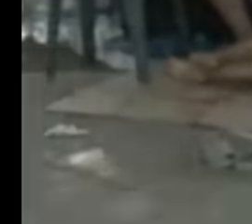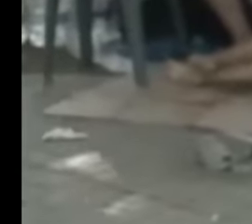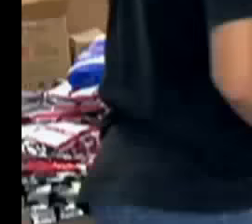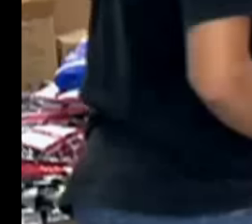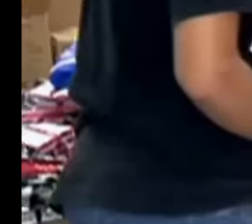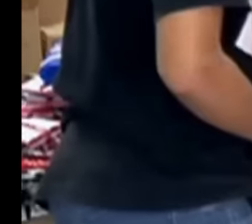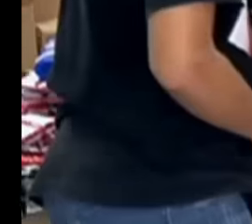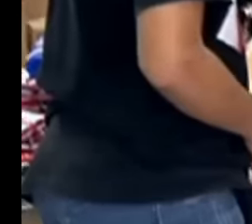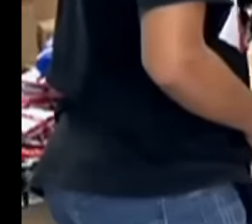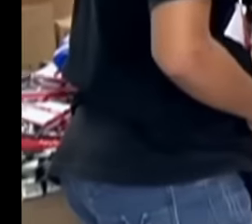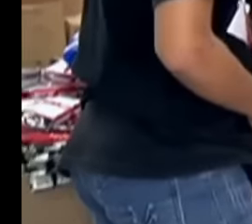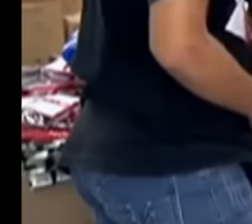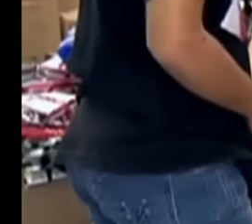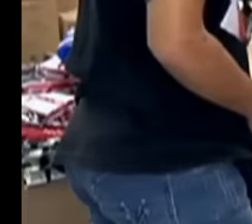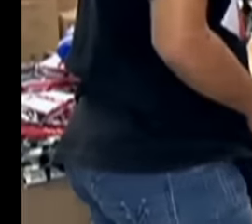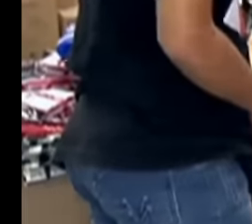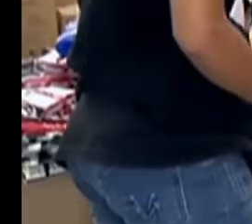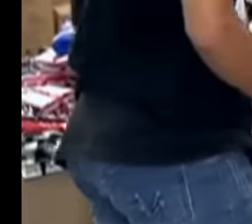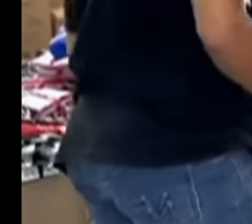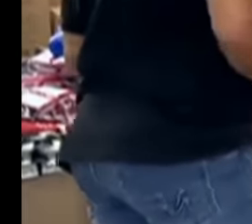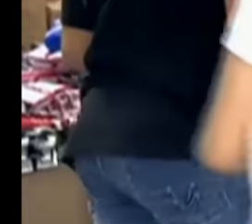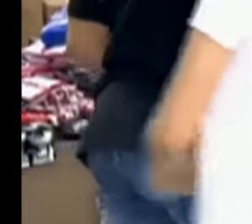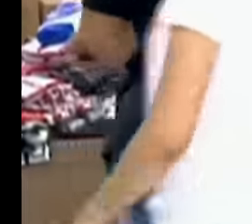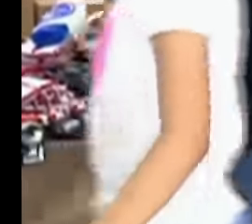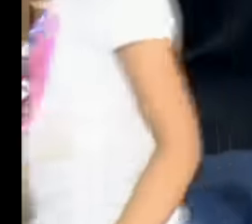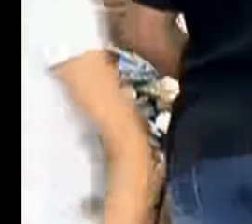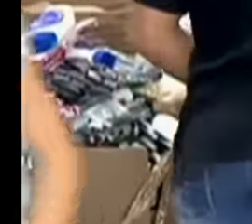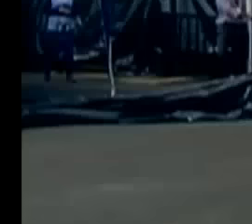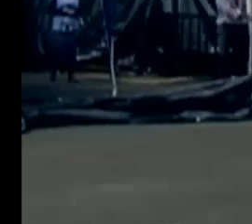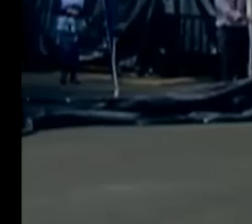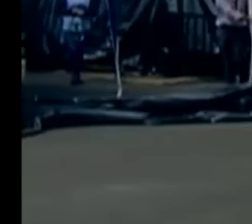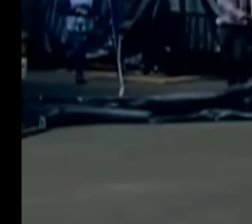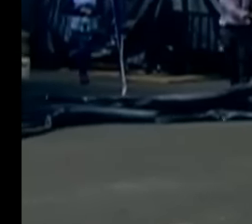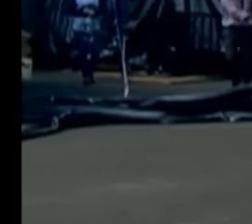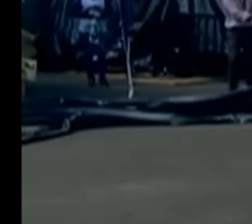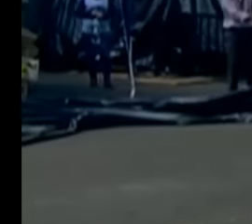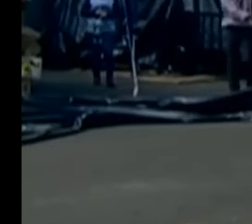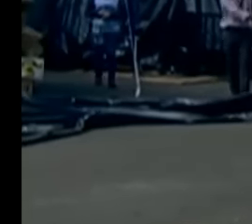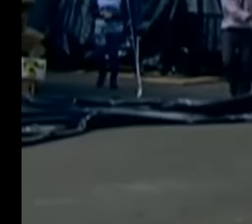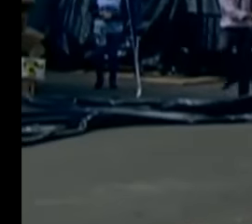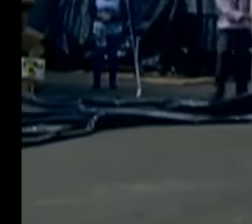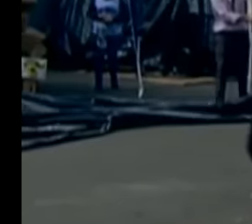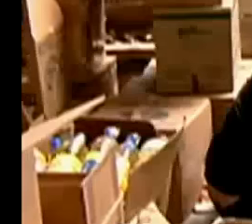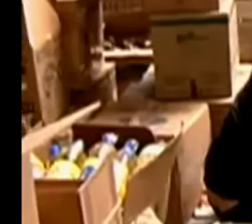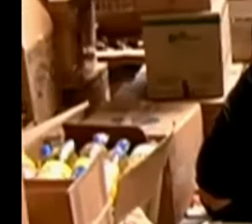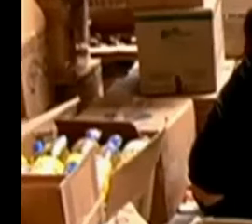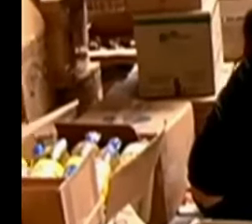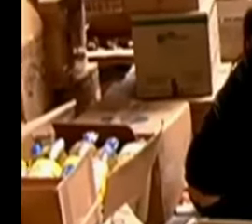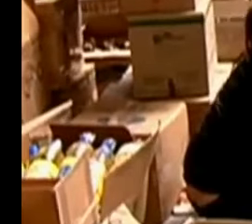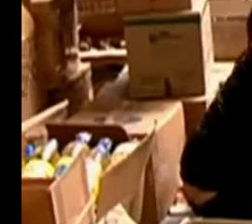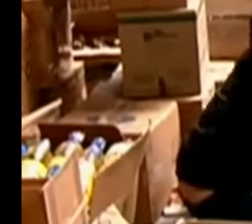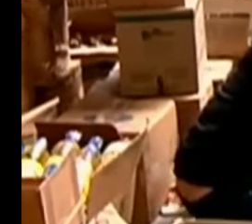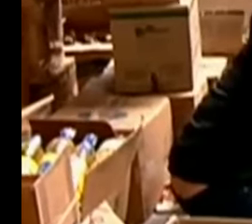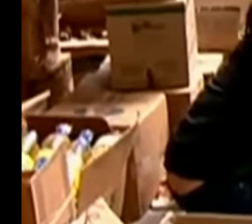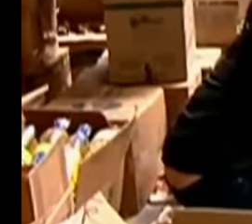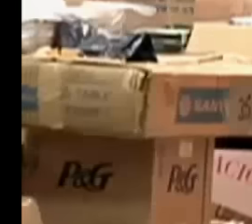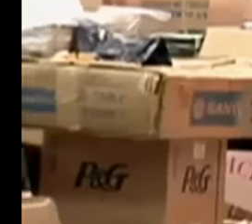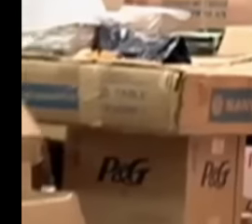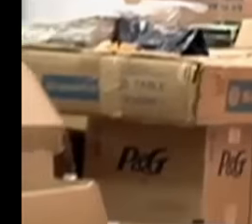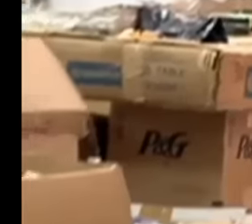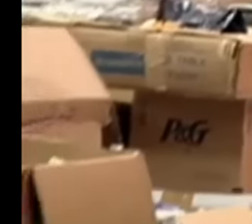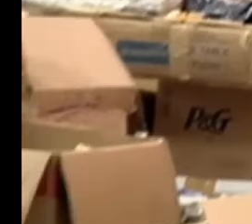terremoto. Decenas de voluntarios llegan diariamente al Centro de Convenciones de Guayaquil para colaborar en la organización de las